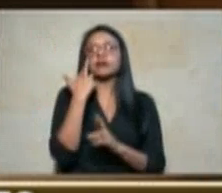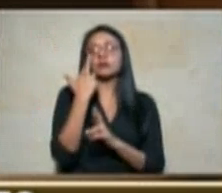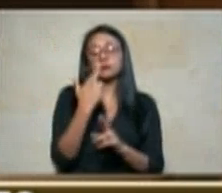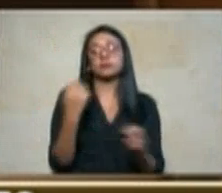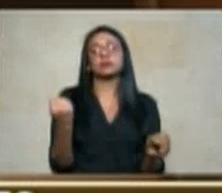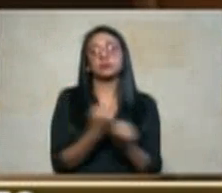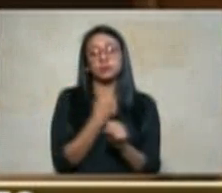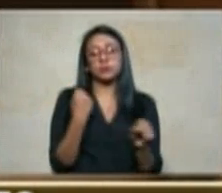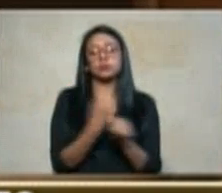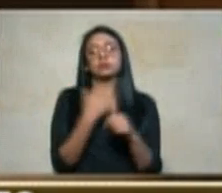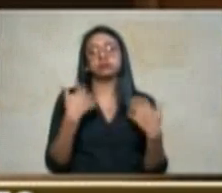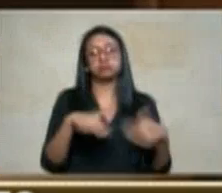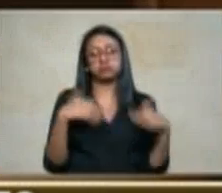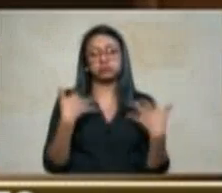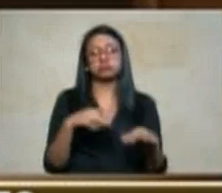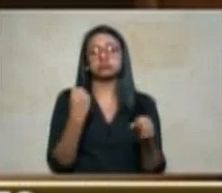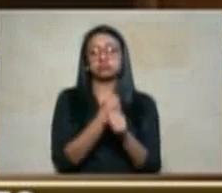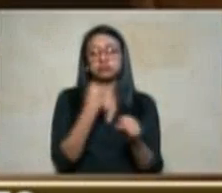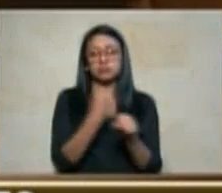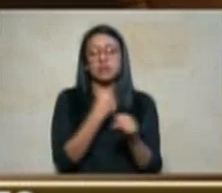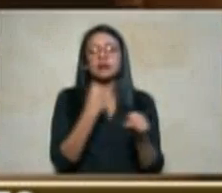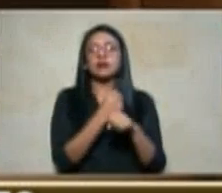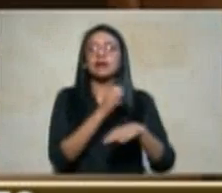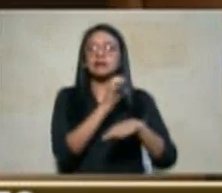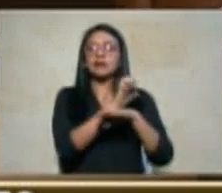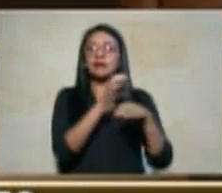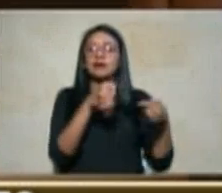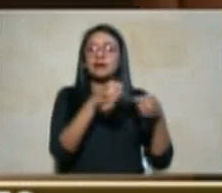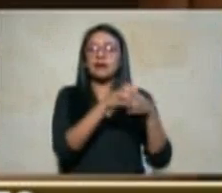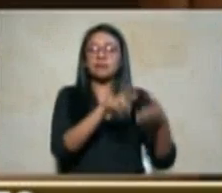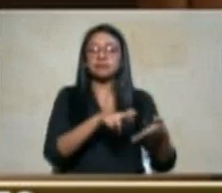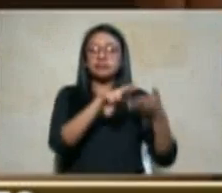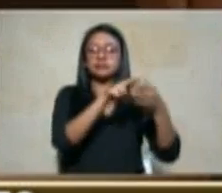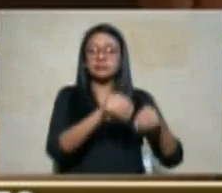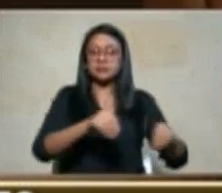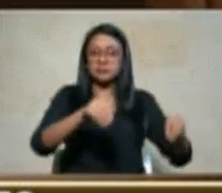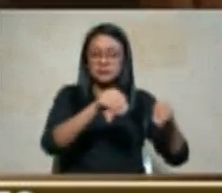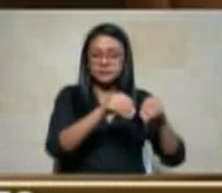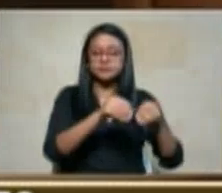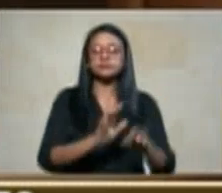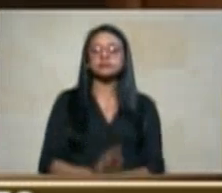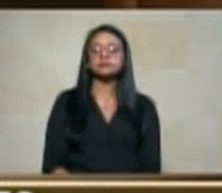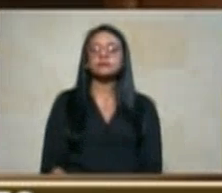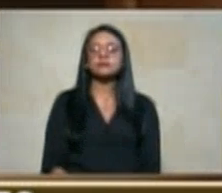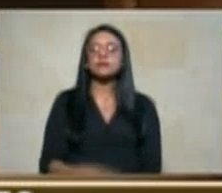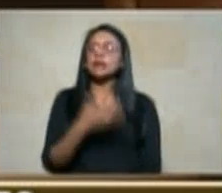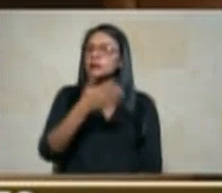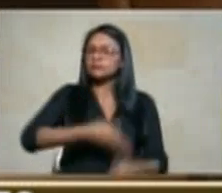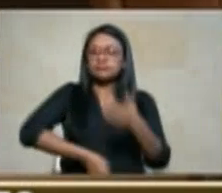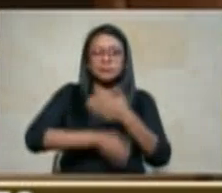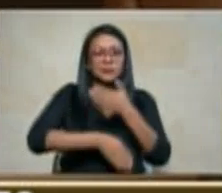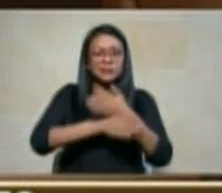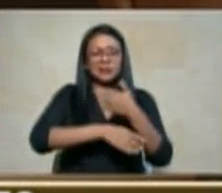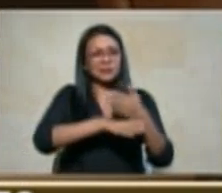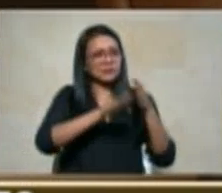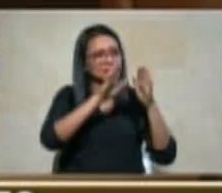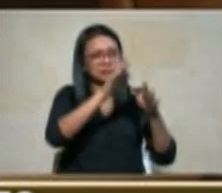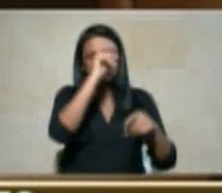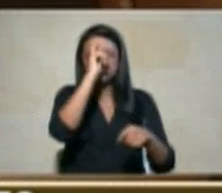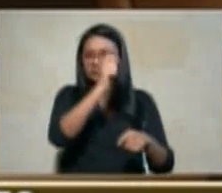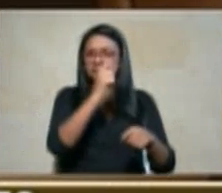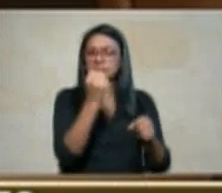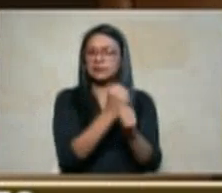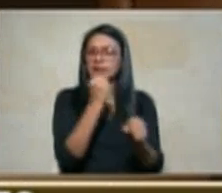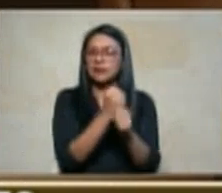reconocemos el trabajo que han hecho en conjunto con la unidad de víctimas y lo insto a que continúen haciendo este trabajo como lo han